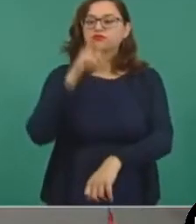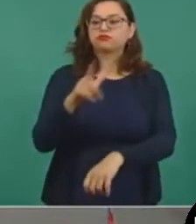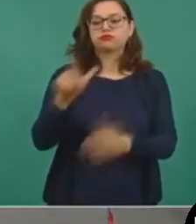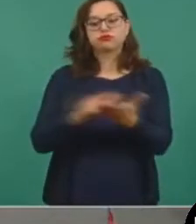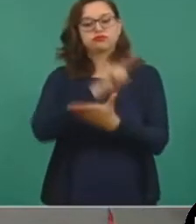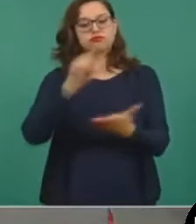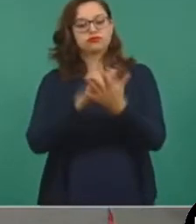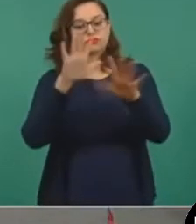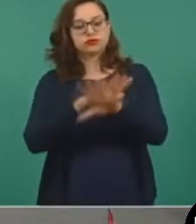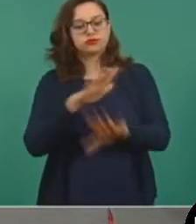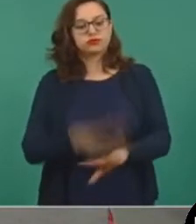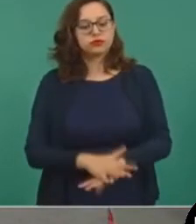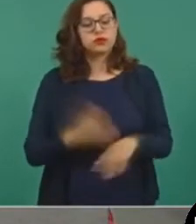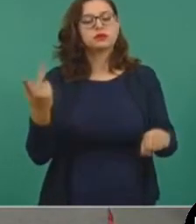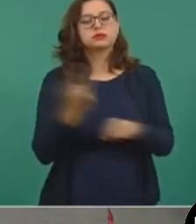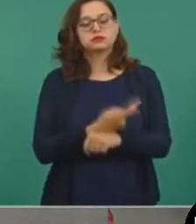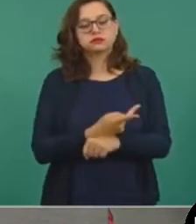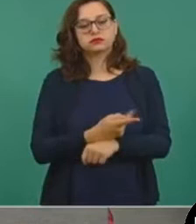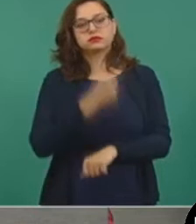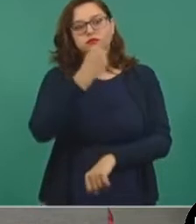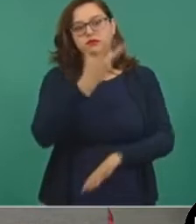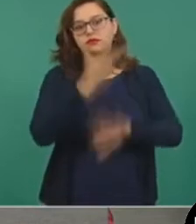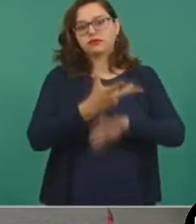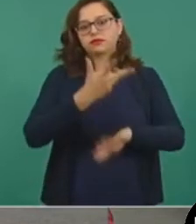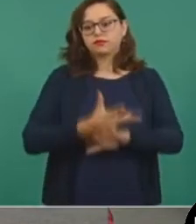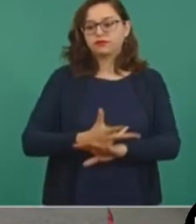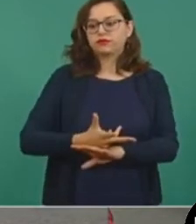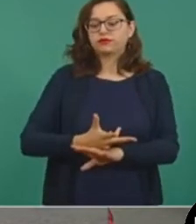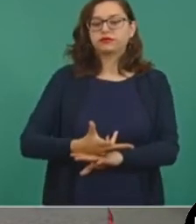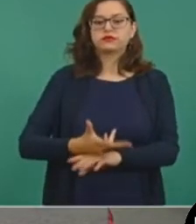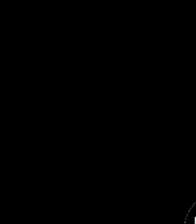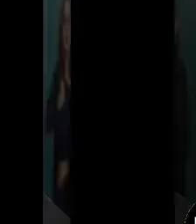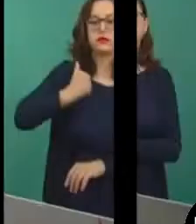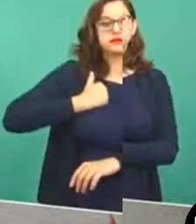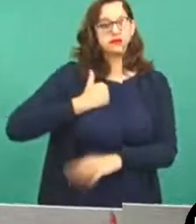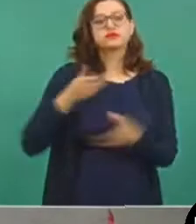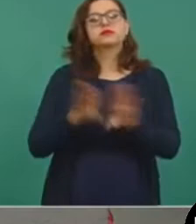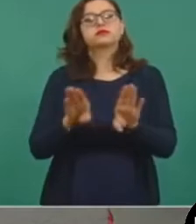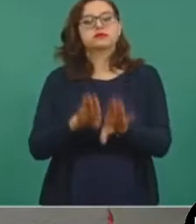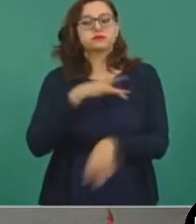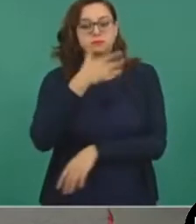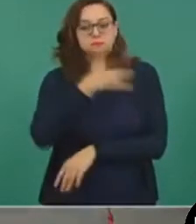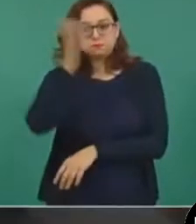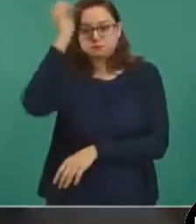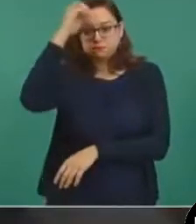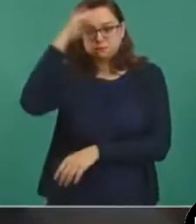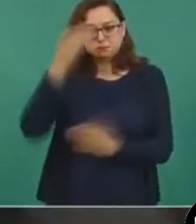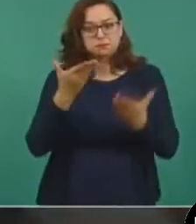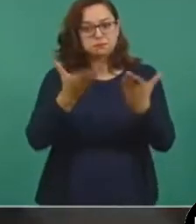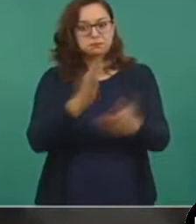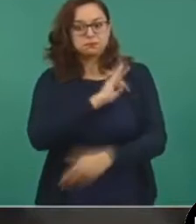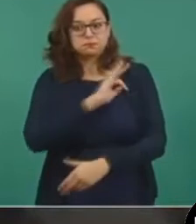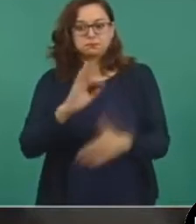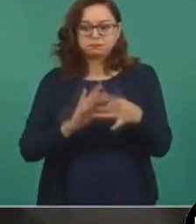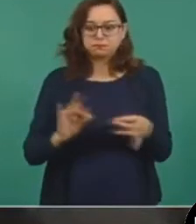los presidentes, por el presidente Biden y el primer ministro de Canadá. Gracias. Bueno, fue